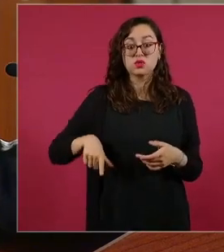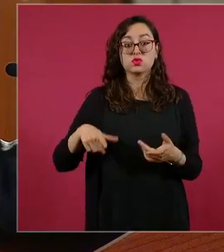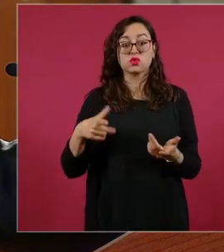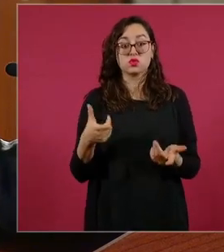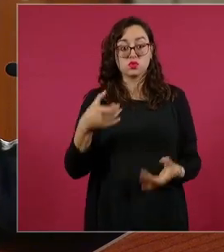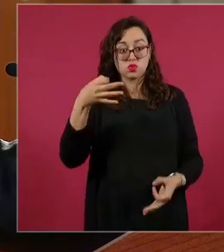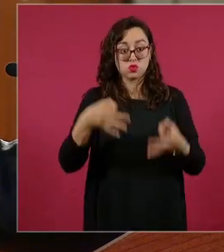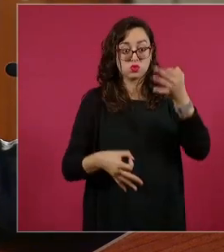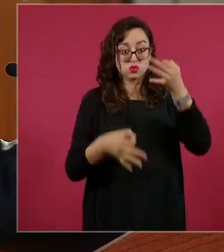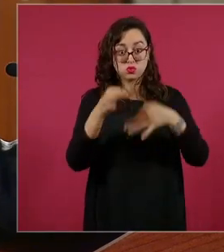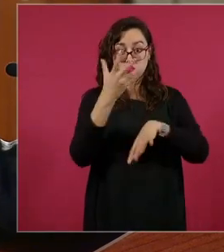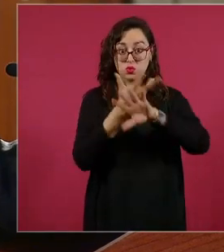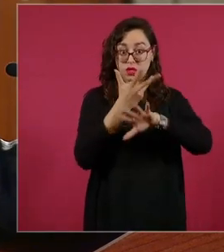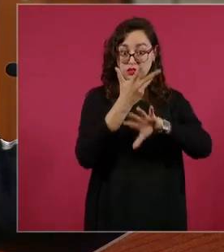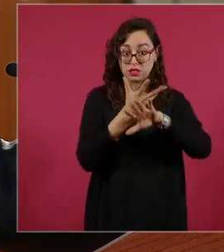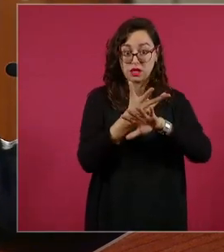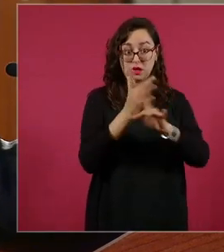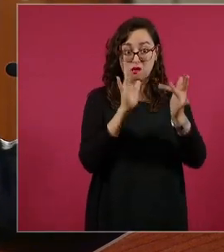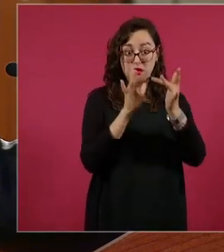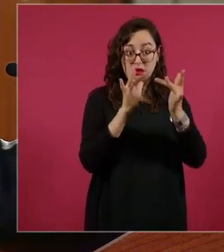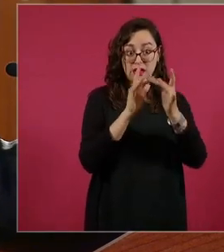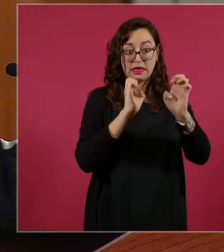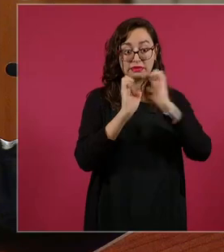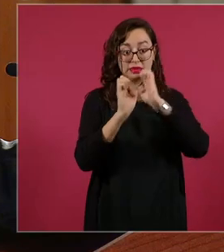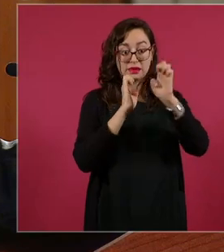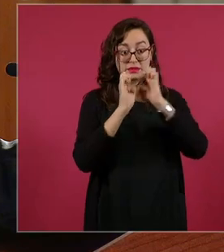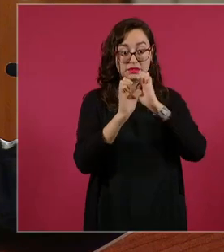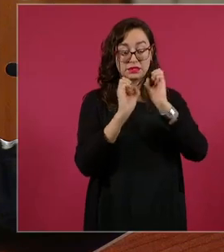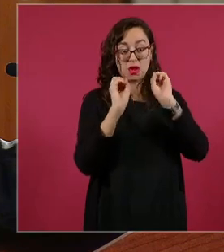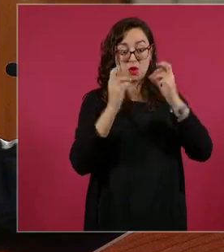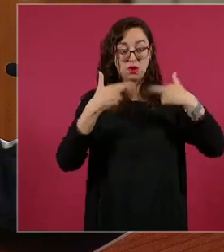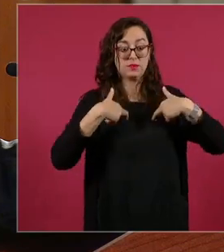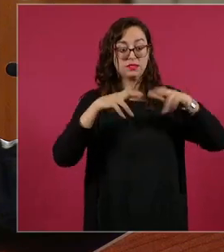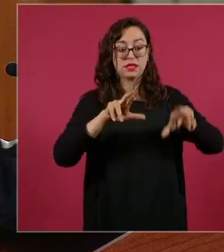Justicia de Estados Unidos o del Departamento de Estado?